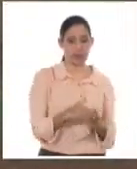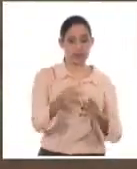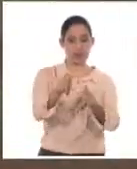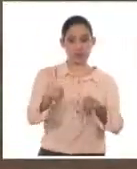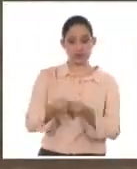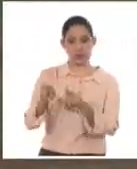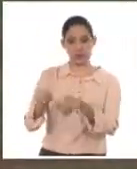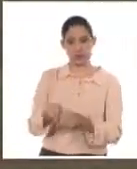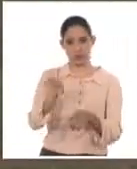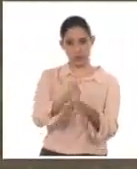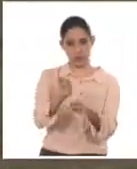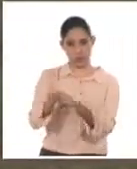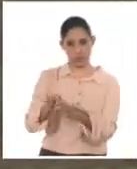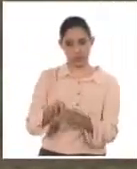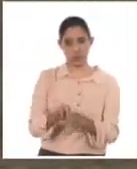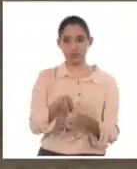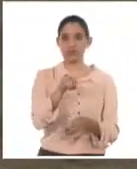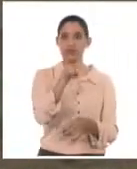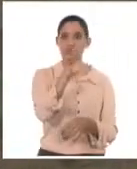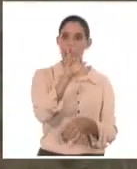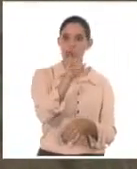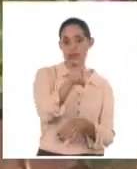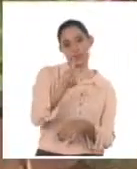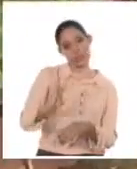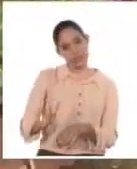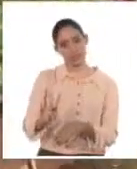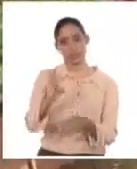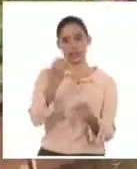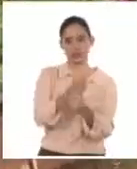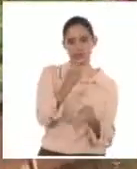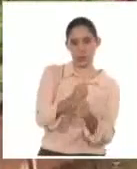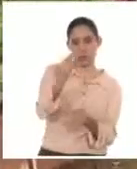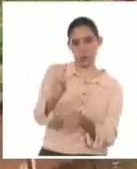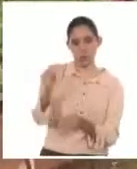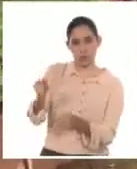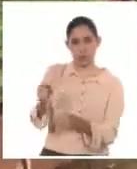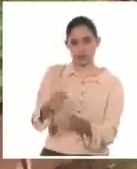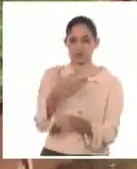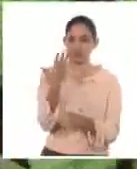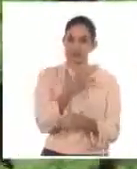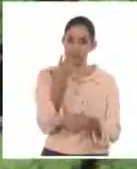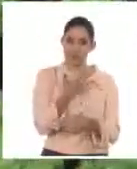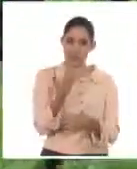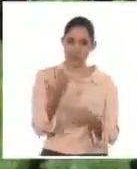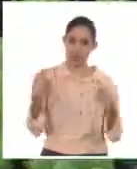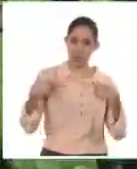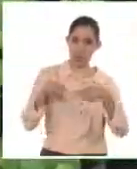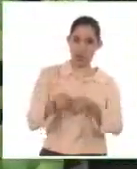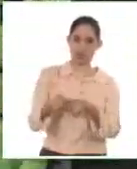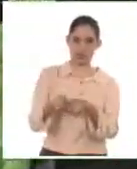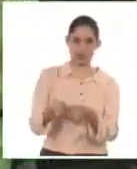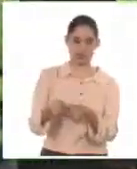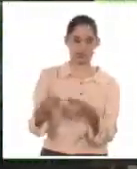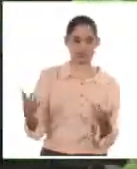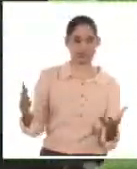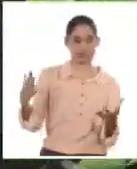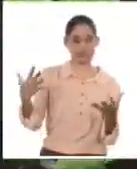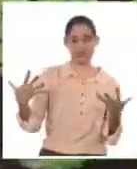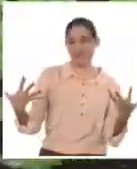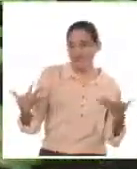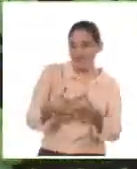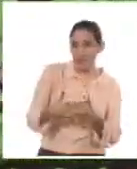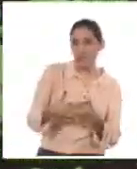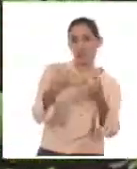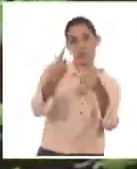con 13 trabajadores y que gran parte de sus cosechas las comercializa con la empresa Frutas Selectas y otra las lleva a